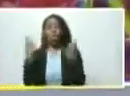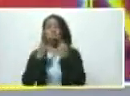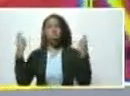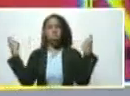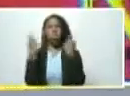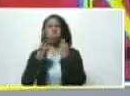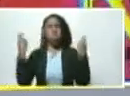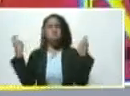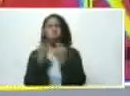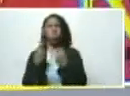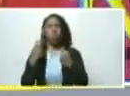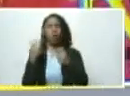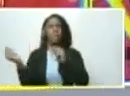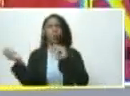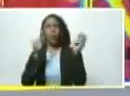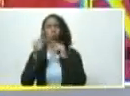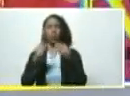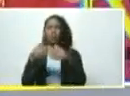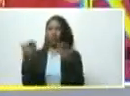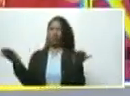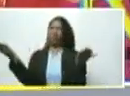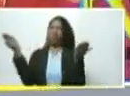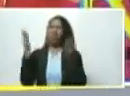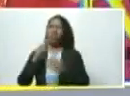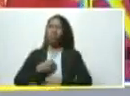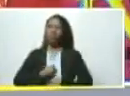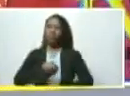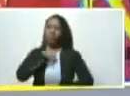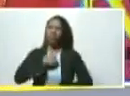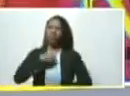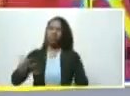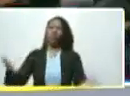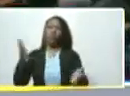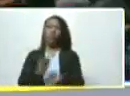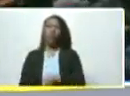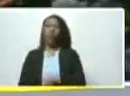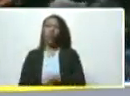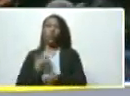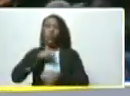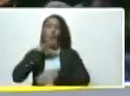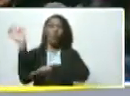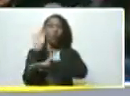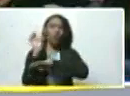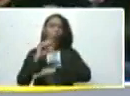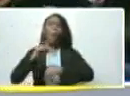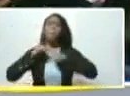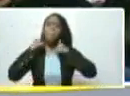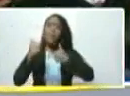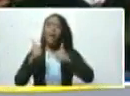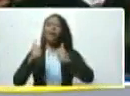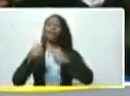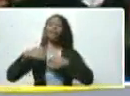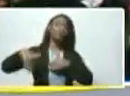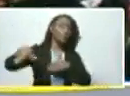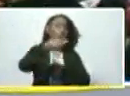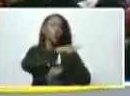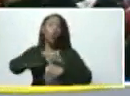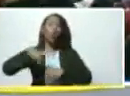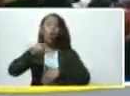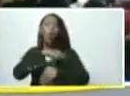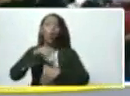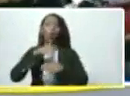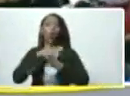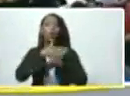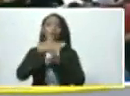peleados uno contra otro. ¿Qué es eso, chicos? Si estamos en función del bienestar colectivo, del bienestar